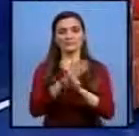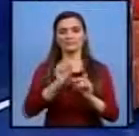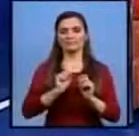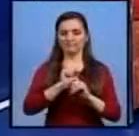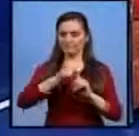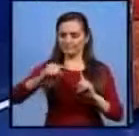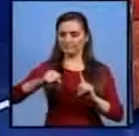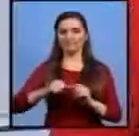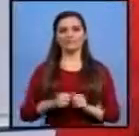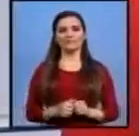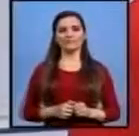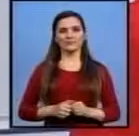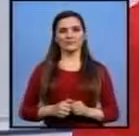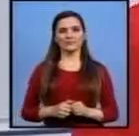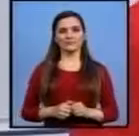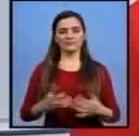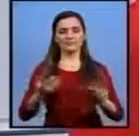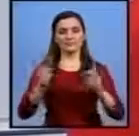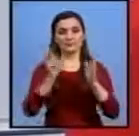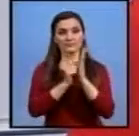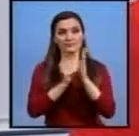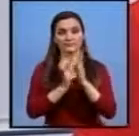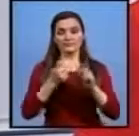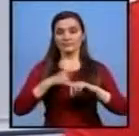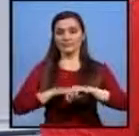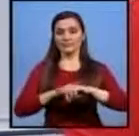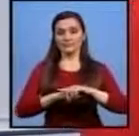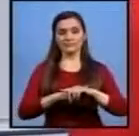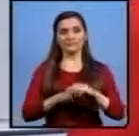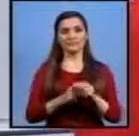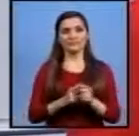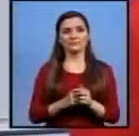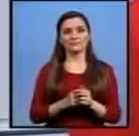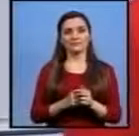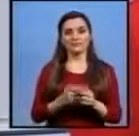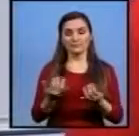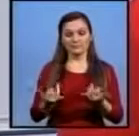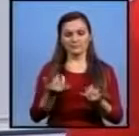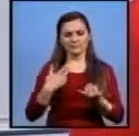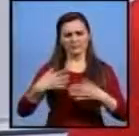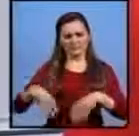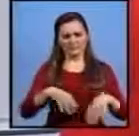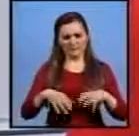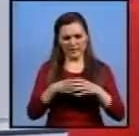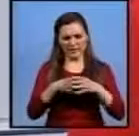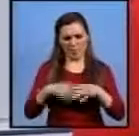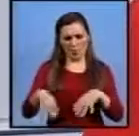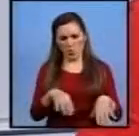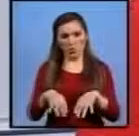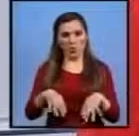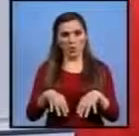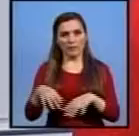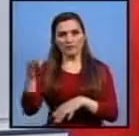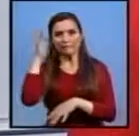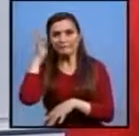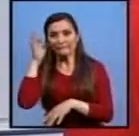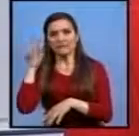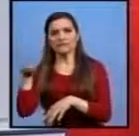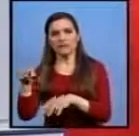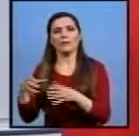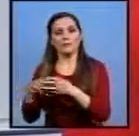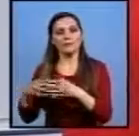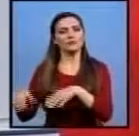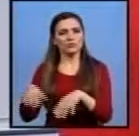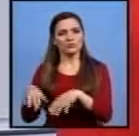situaciones. Así es, evitar en momento de alerta y sobre todo que estamos en un momento de mucha actividad del volcán Cotopaxi, el volcán Tungurahua, quienes viven en las zonas